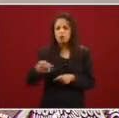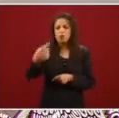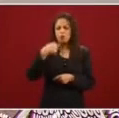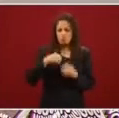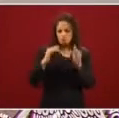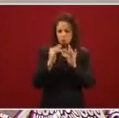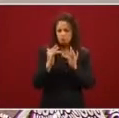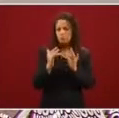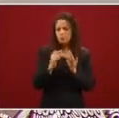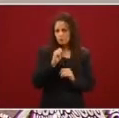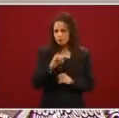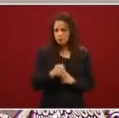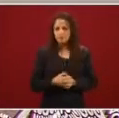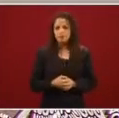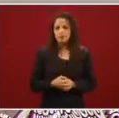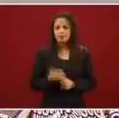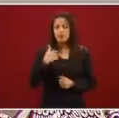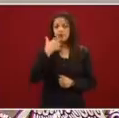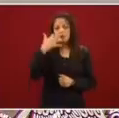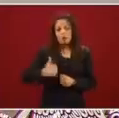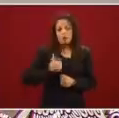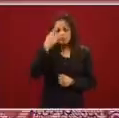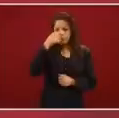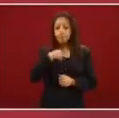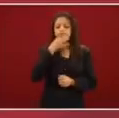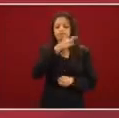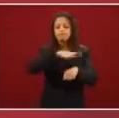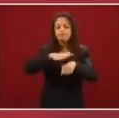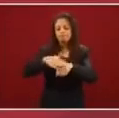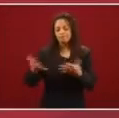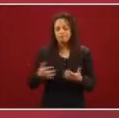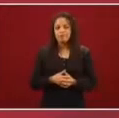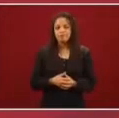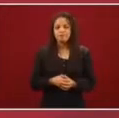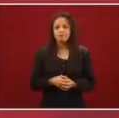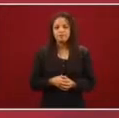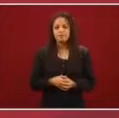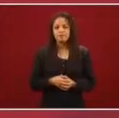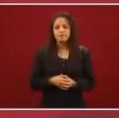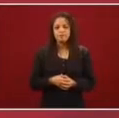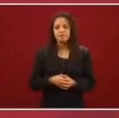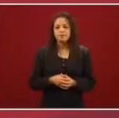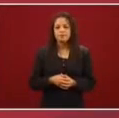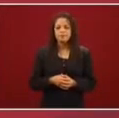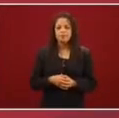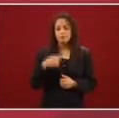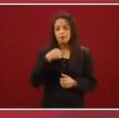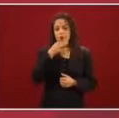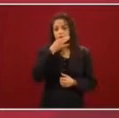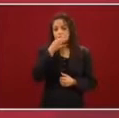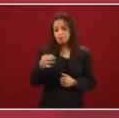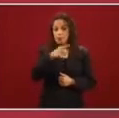contactar. Más aún, sí quisiera aprovechar el micrófono para decir que tenemos una ventana donde decimos lo siguiente: necesitas